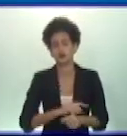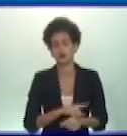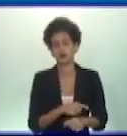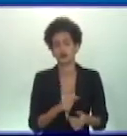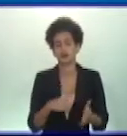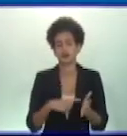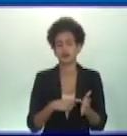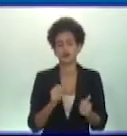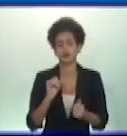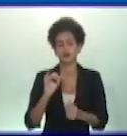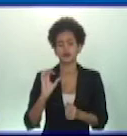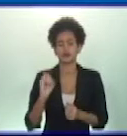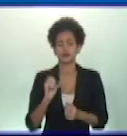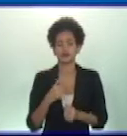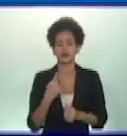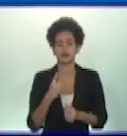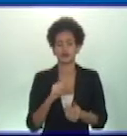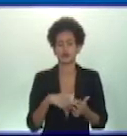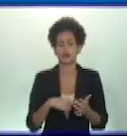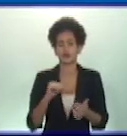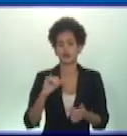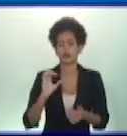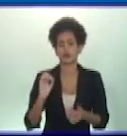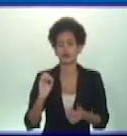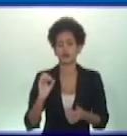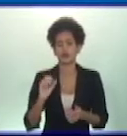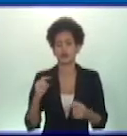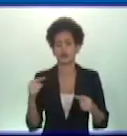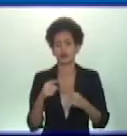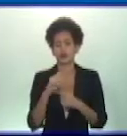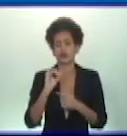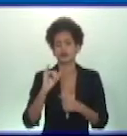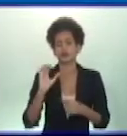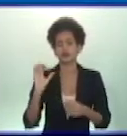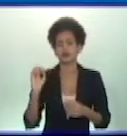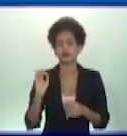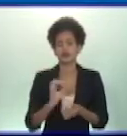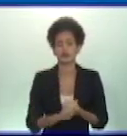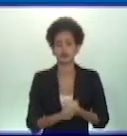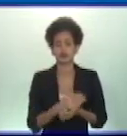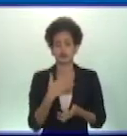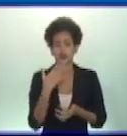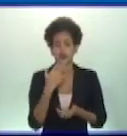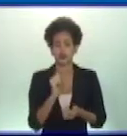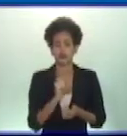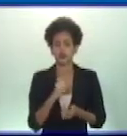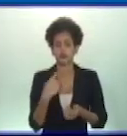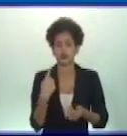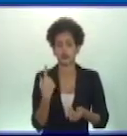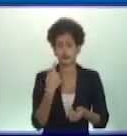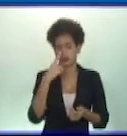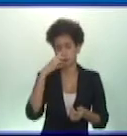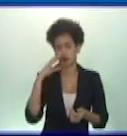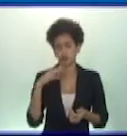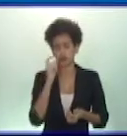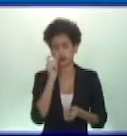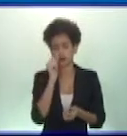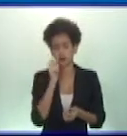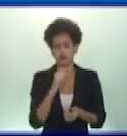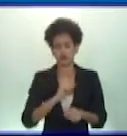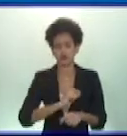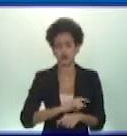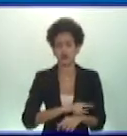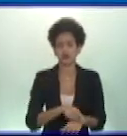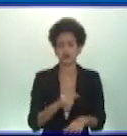es la equivalencia. 1 por 60 es igual a 60. Entonces, si Orlando demoró 60 minutos y su primo 45